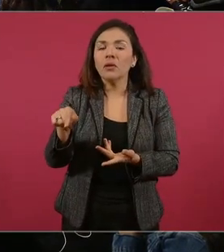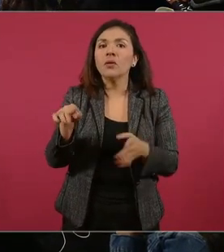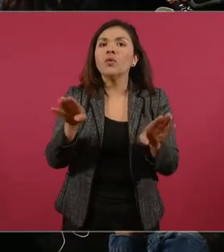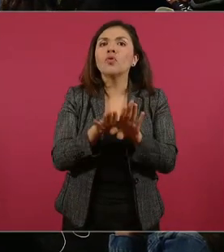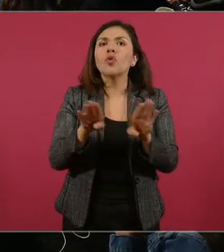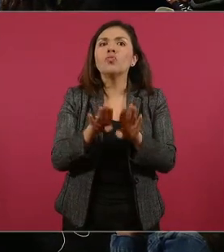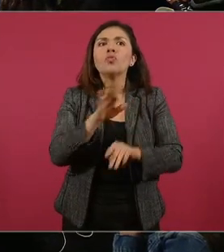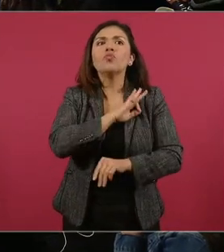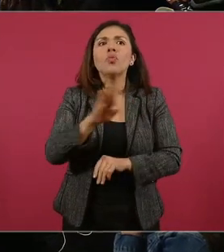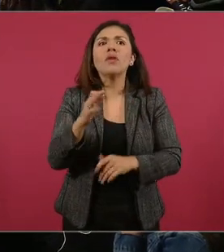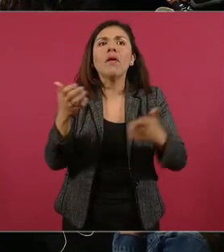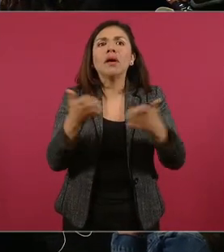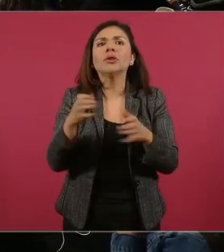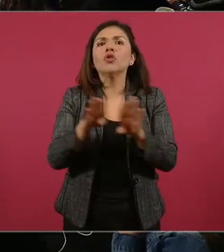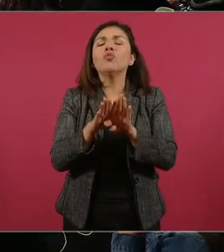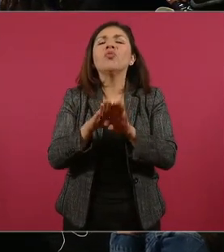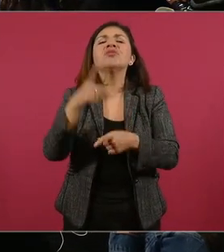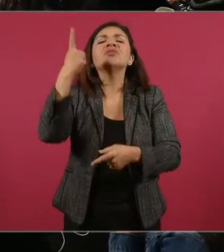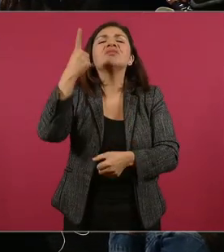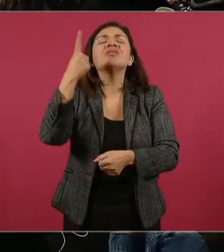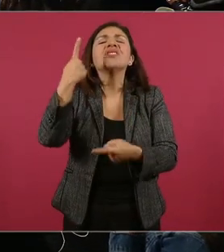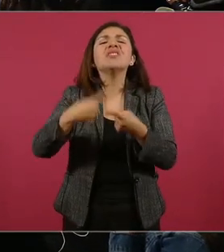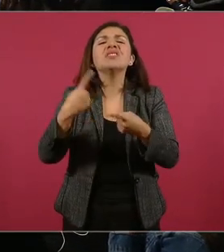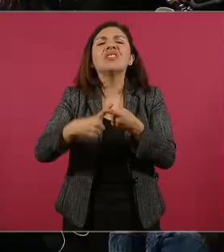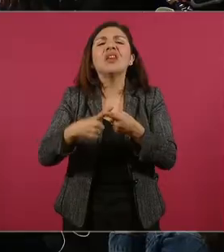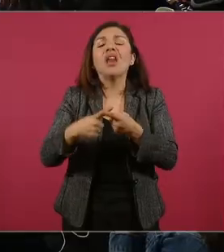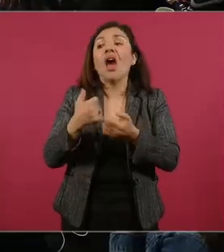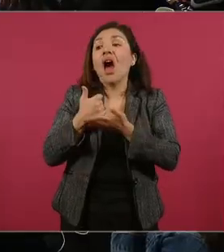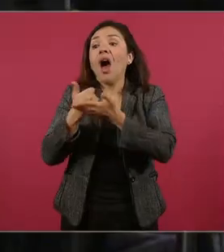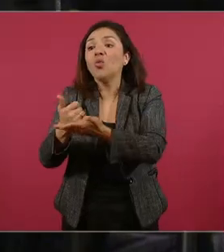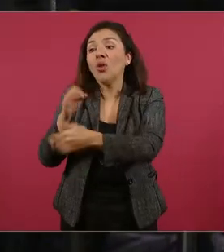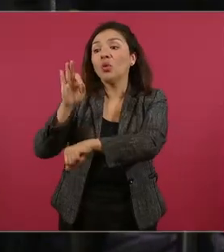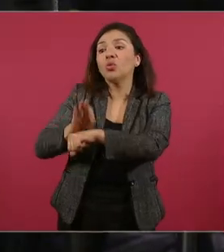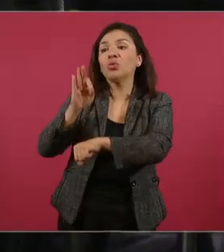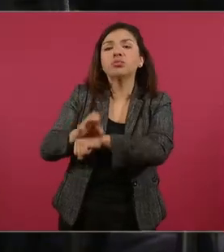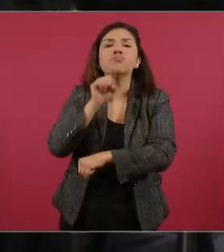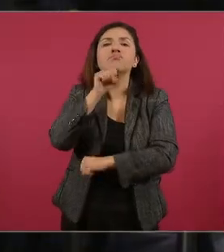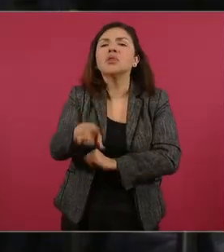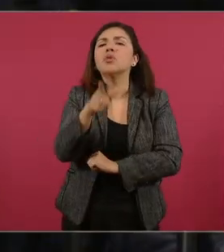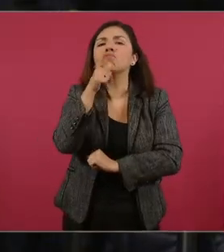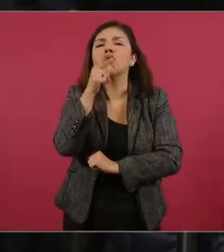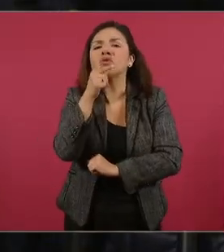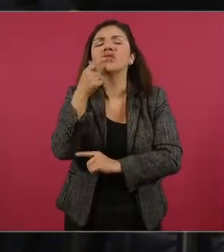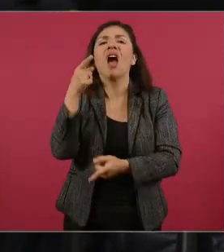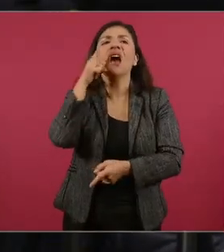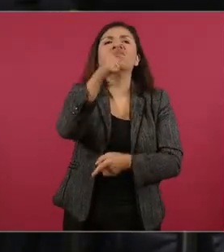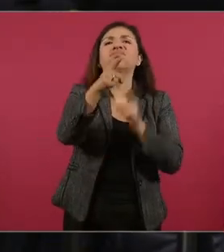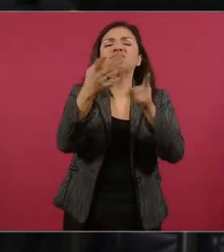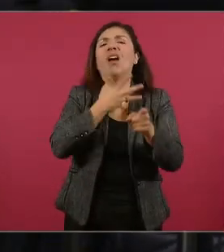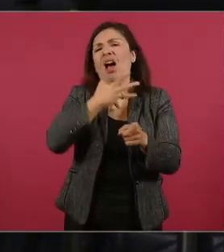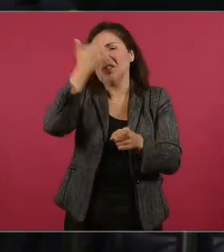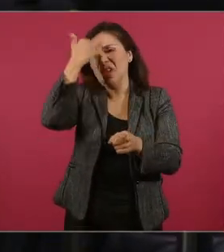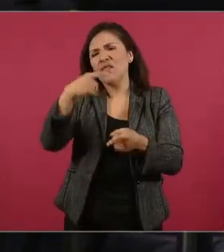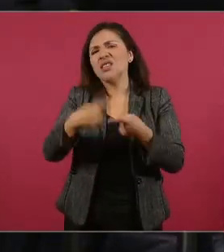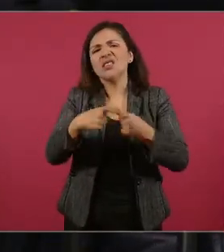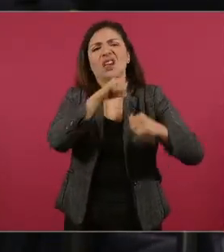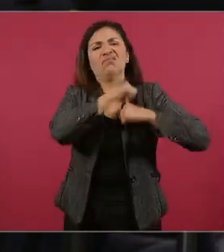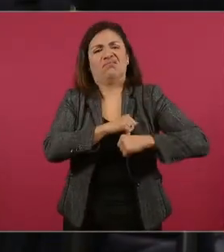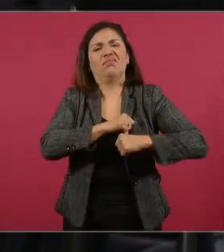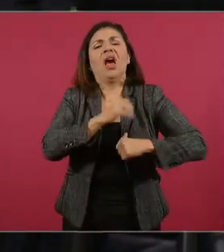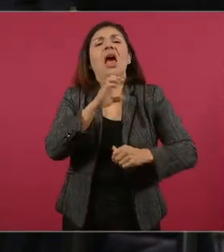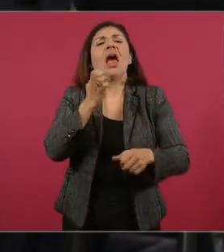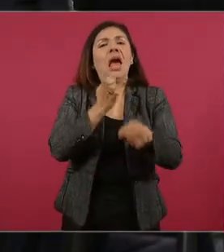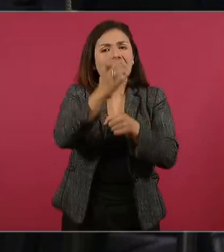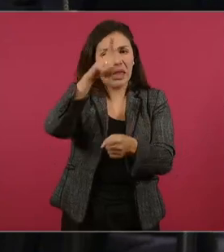con la pues complicidad o con la venia de las propias autoridades. Ellos mismos apuntan a autoridades estatales, no solo municipales,